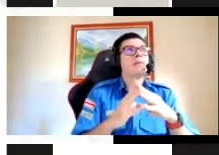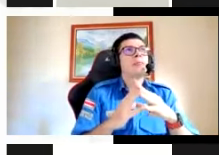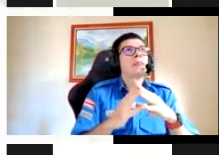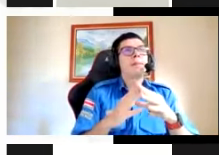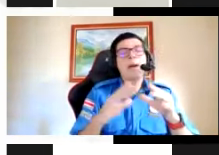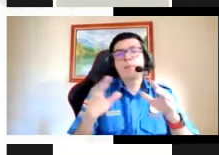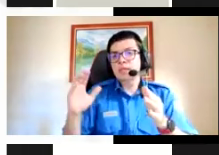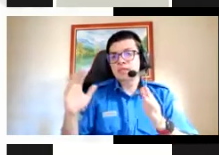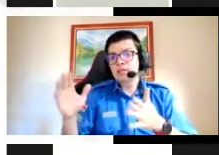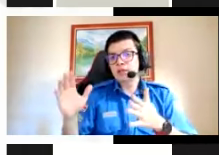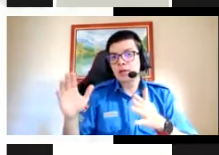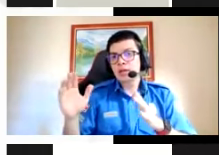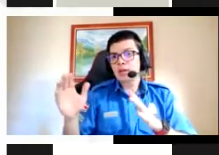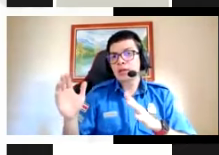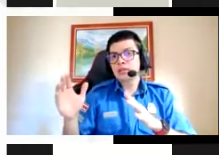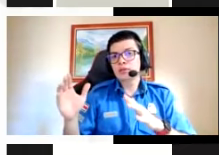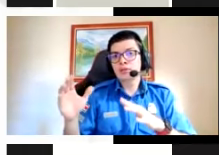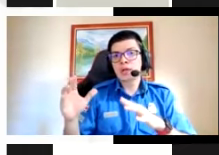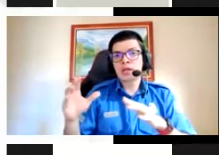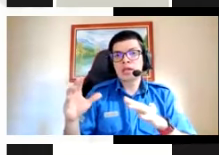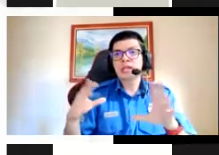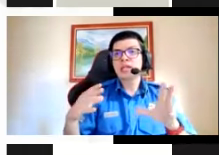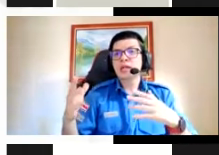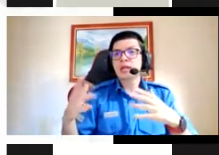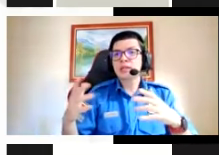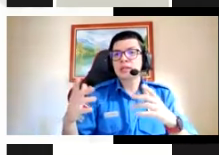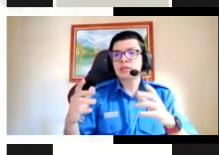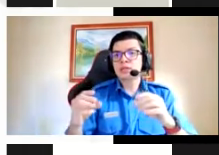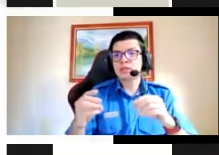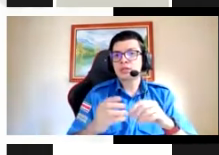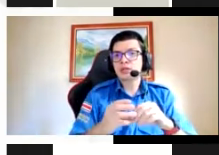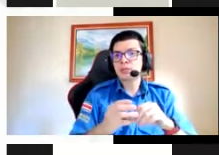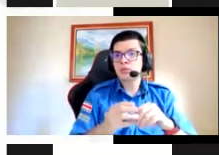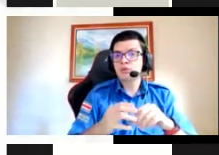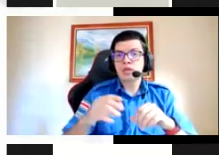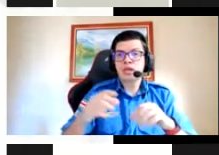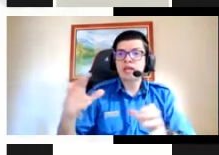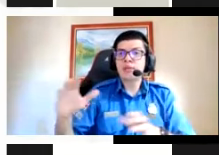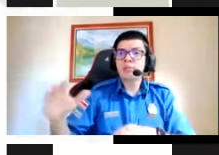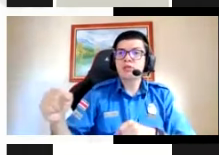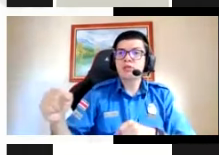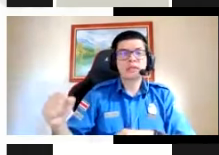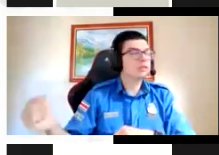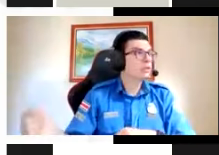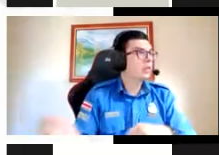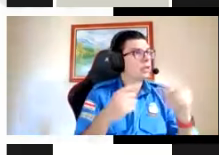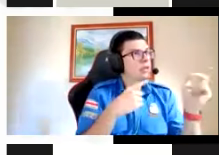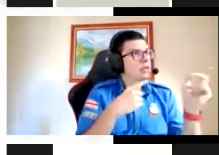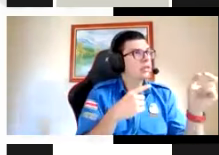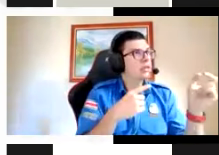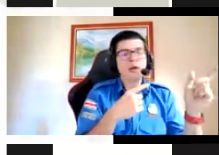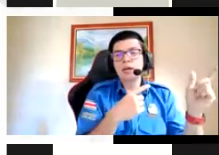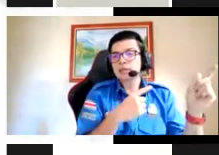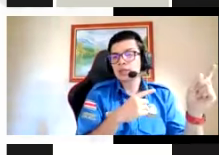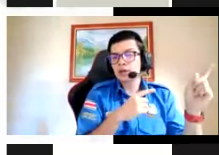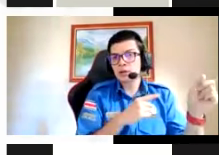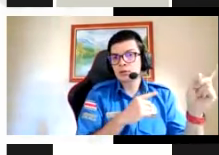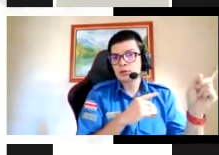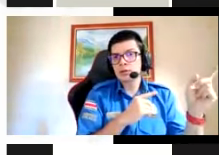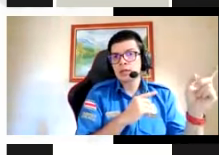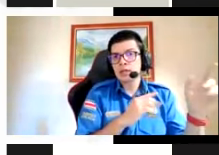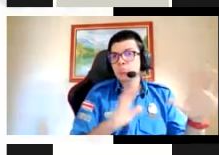eh, vemos el cilindro adentro de la estructura y antes de que el incendio se desarrolle mucho, alguien puede tomar ese recipiente y sacarlo al